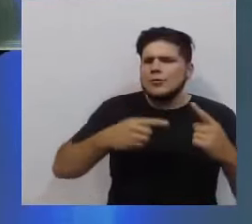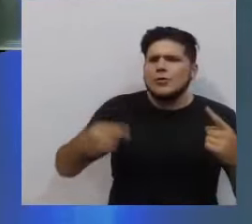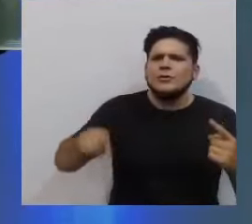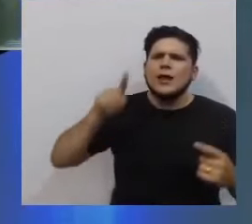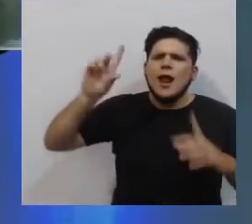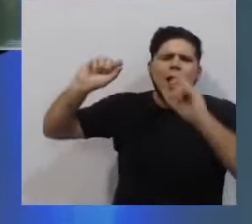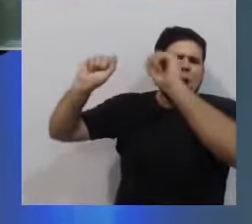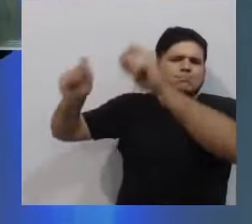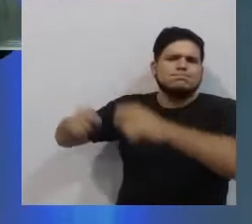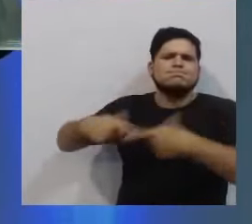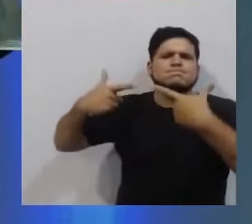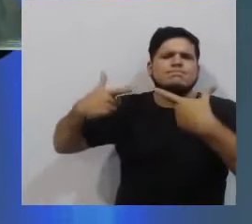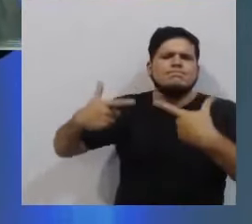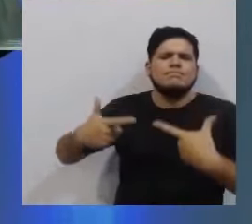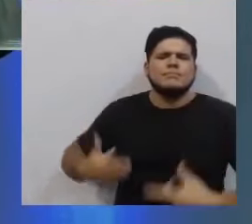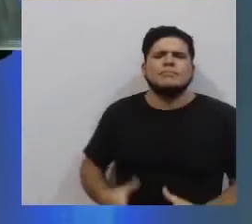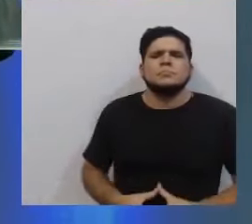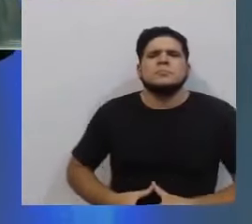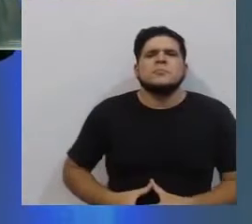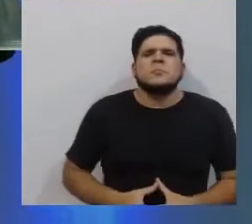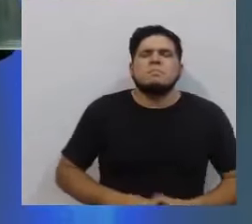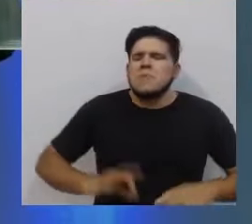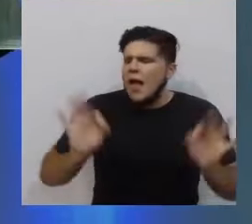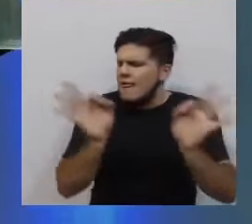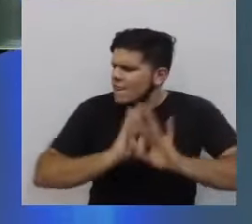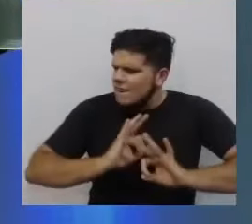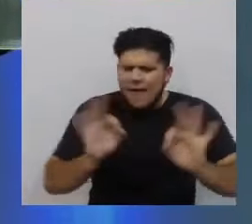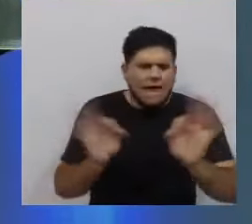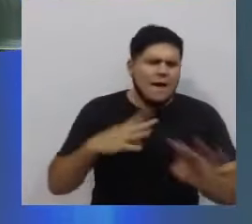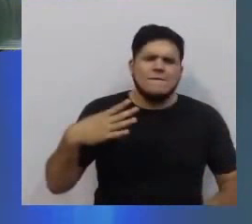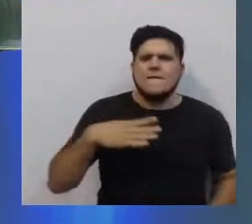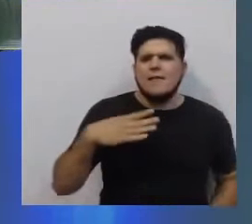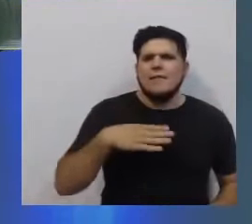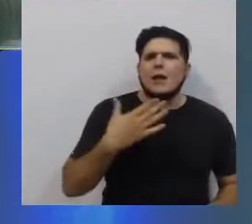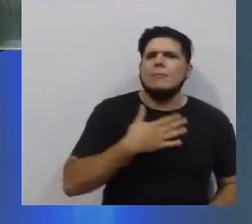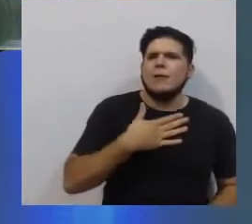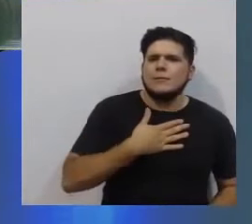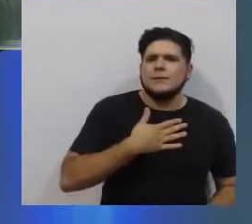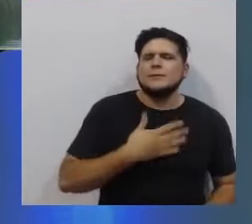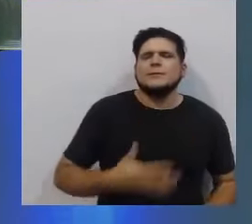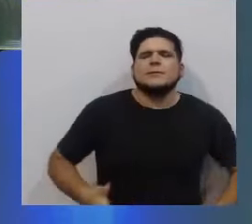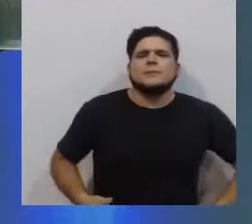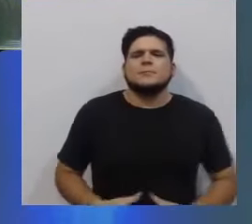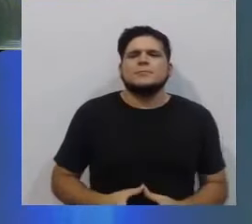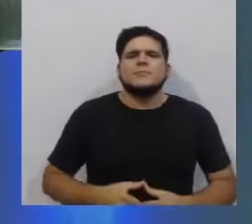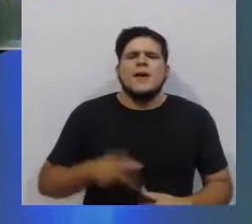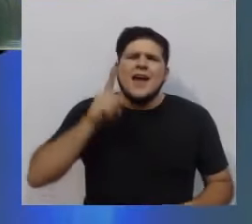vamos dígalo yo tomo esta palabra el dios vamos dígalo el dios de los cielos él